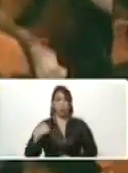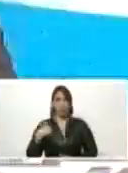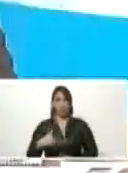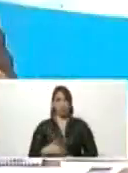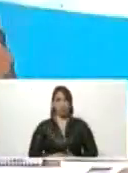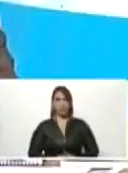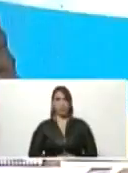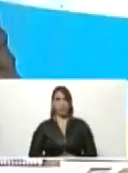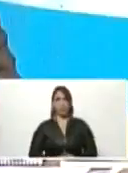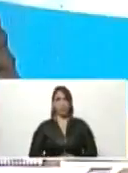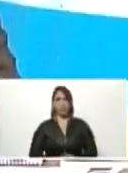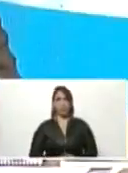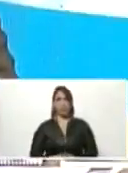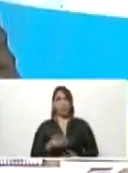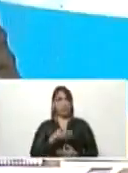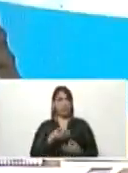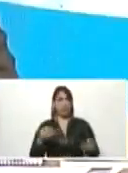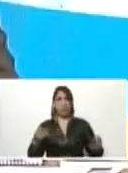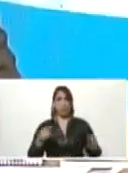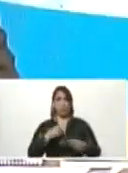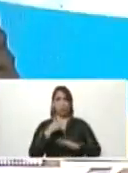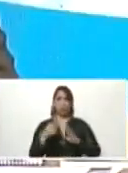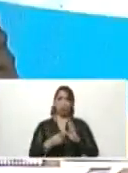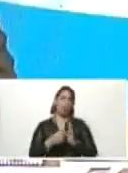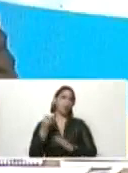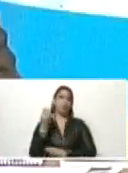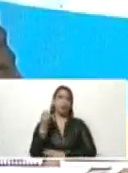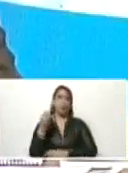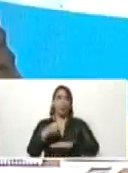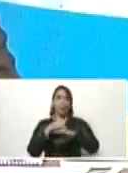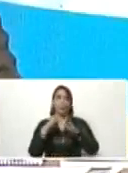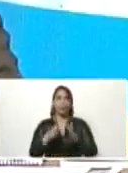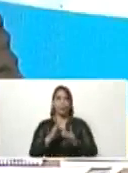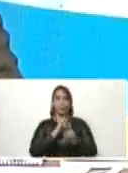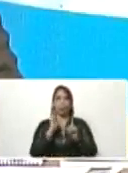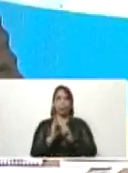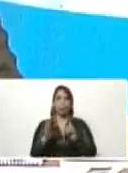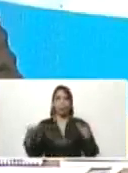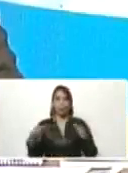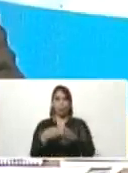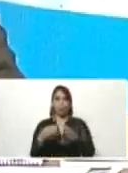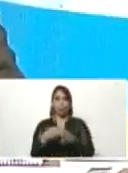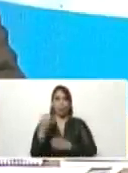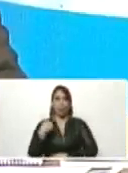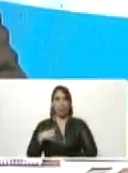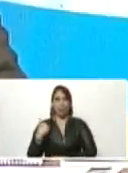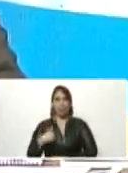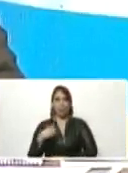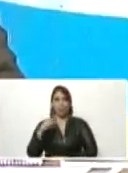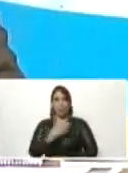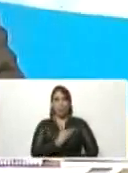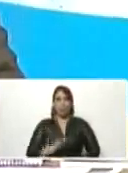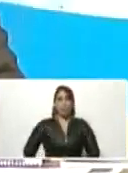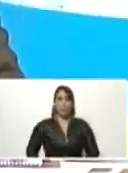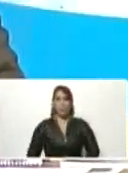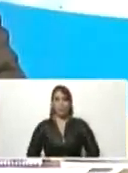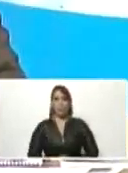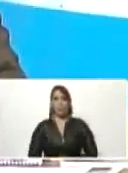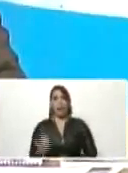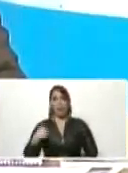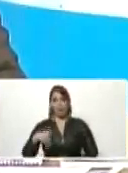Ha sido un éxito total la cumbre de ministros de cultura. el presidente Alberto